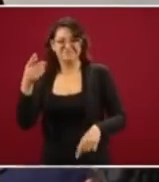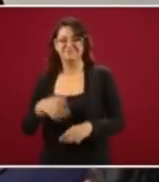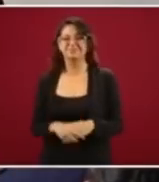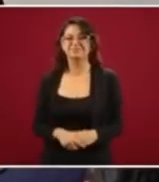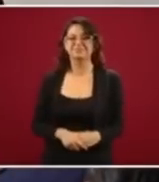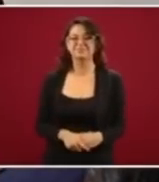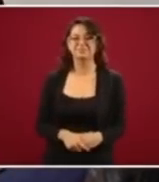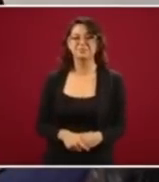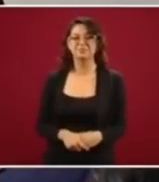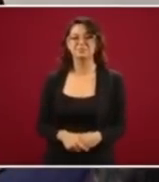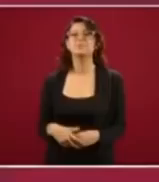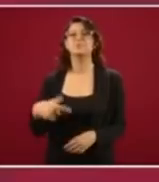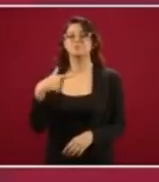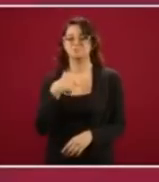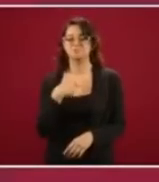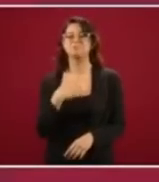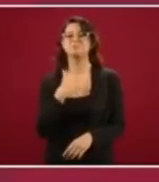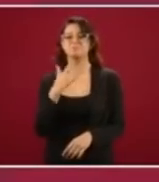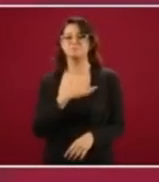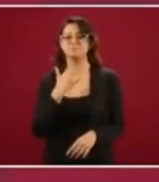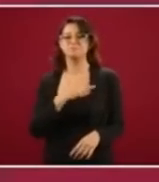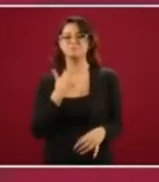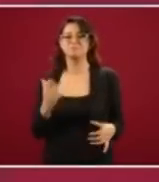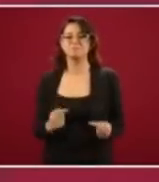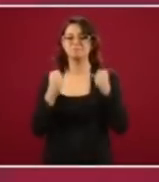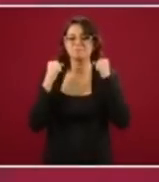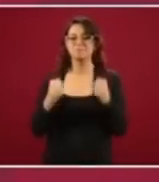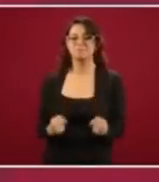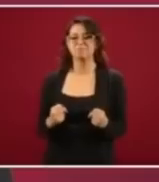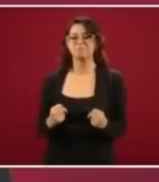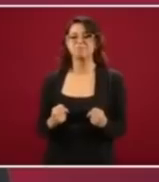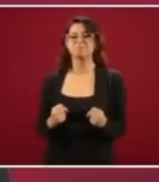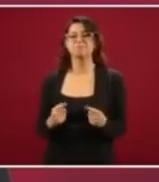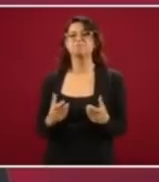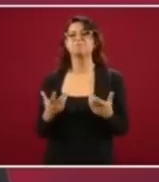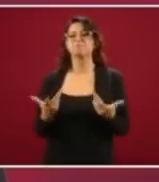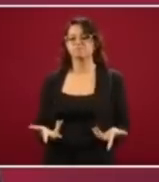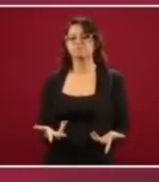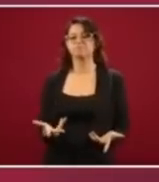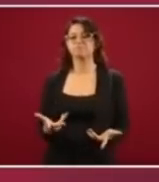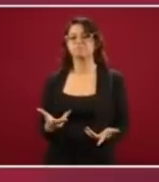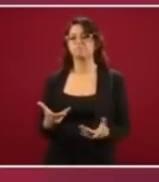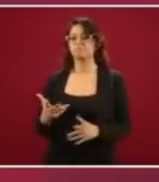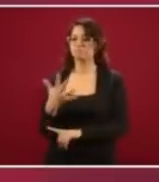de que no solo es una crisis por